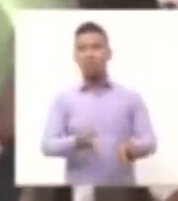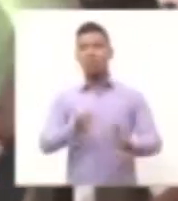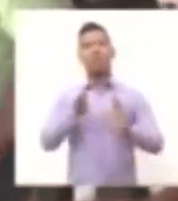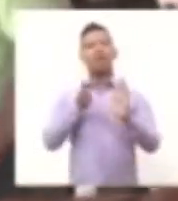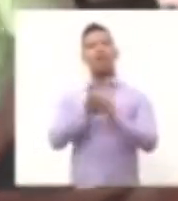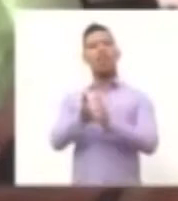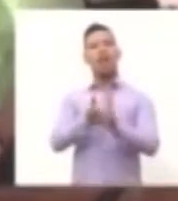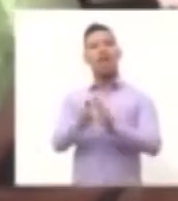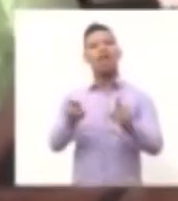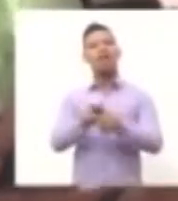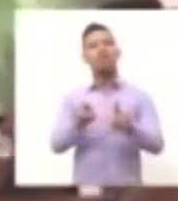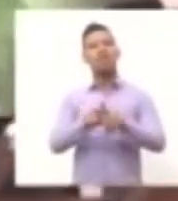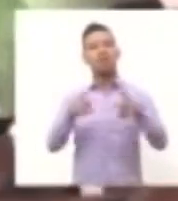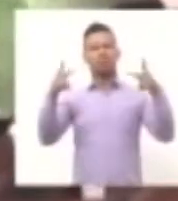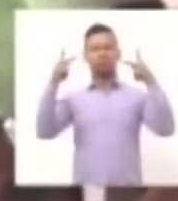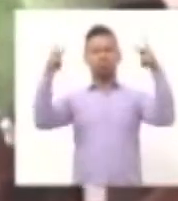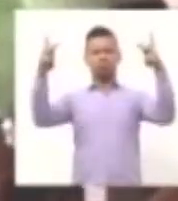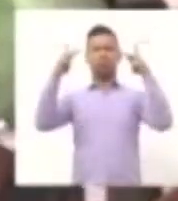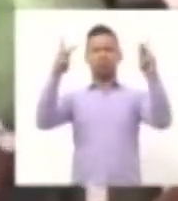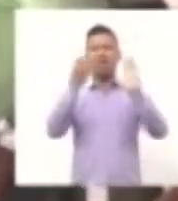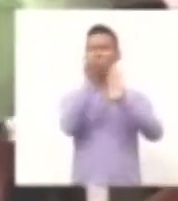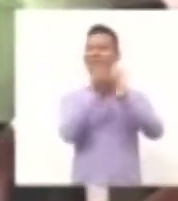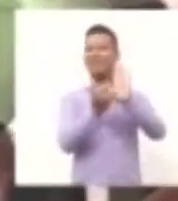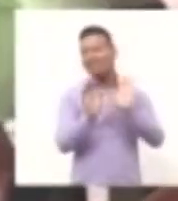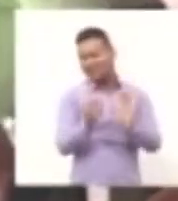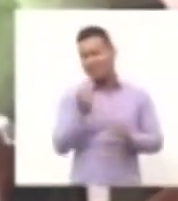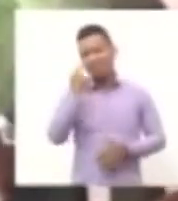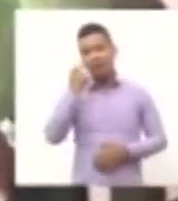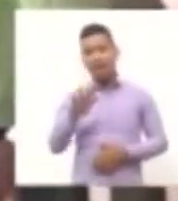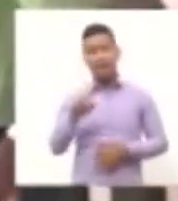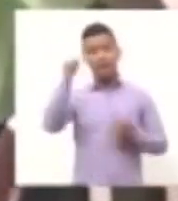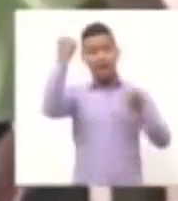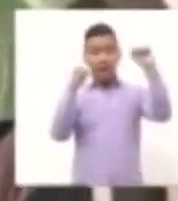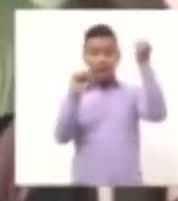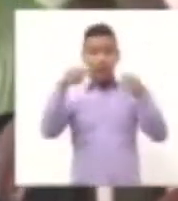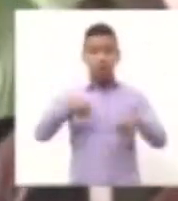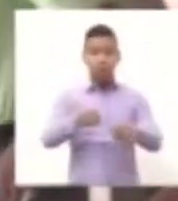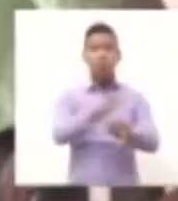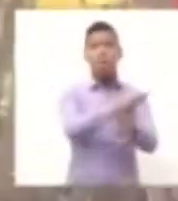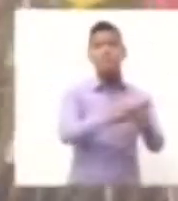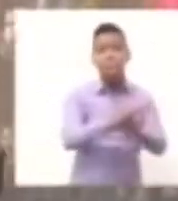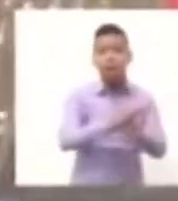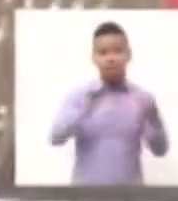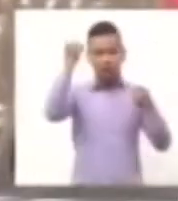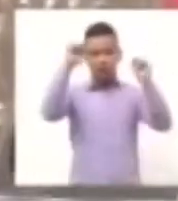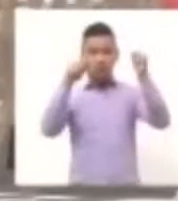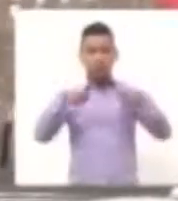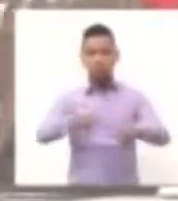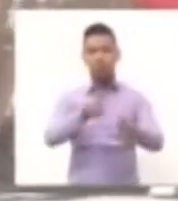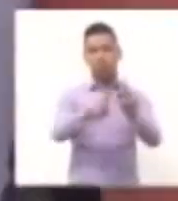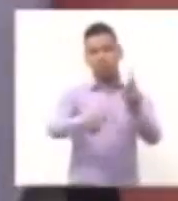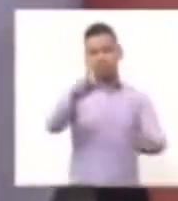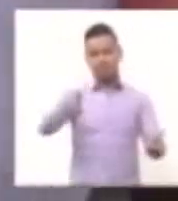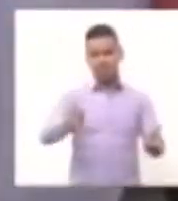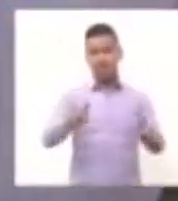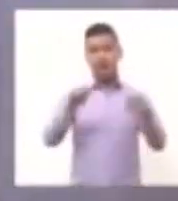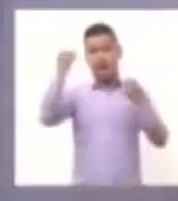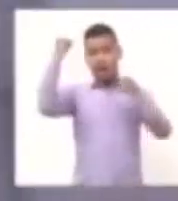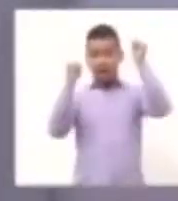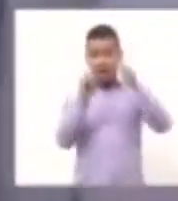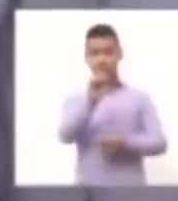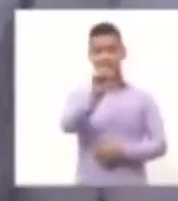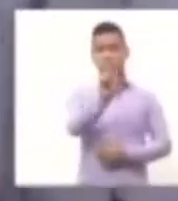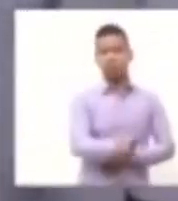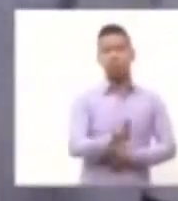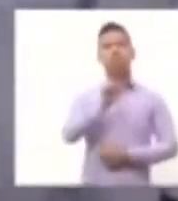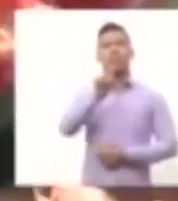protesta simbólica de que el carnaval tiene que seguir siendo de los barrios y el carnaval tiene que seguir siendo de la gente. La Fundación Carnaval del Suroccidente por más de 20